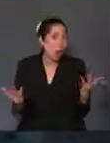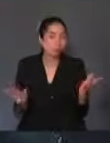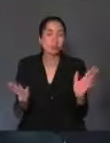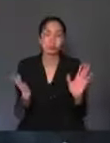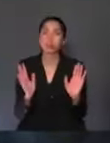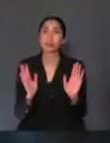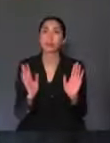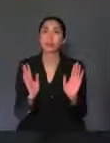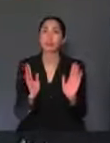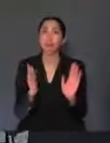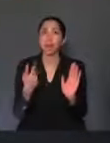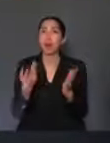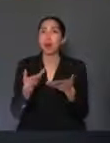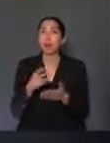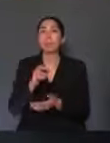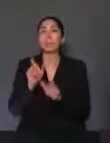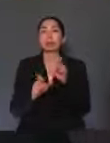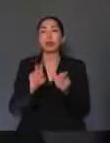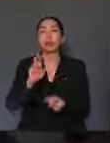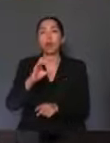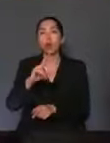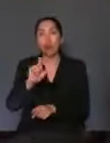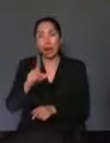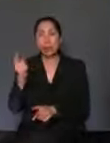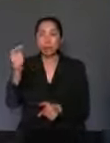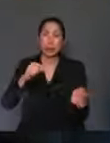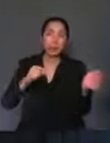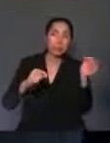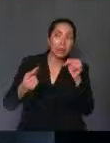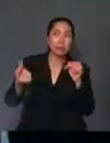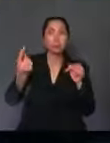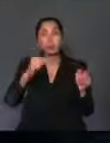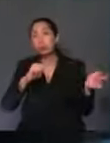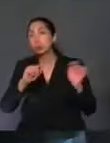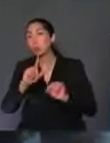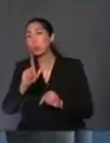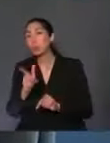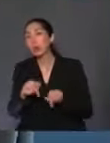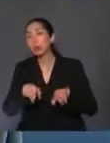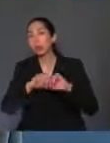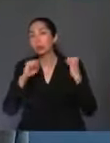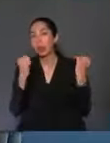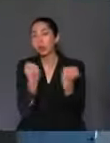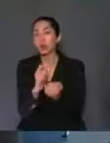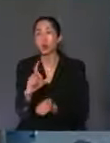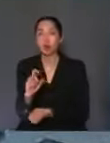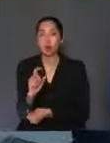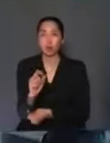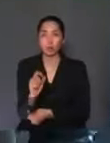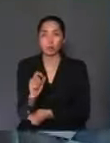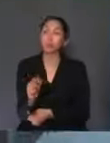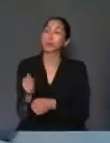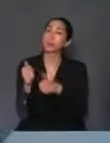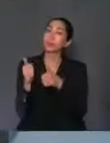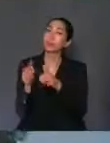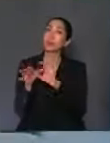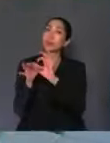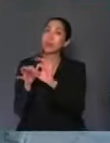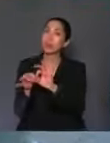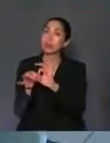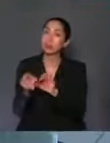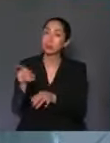vocales que siguen llegando aquí cuando son 7:35 aproximadamente en el Estadio Monumental. Bien, don Alfonso, muchísimas gracias. Justamente usted nos está dando